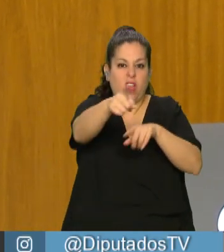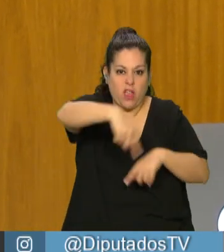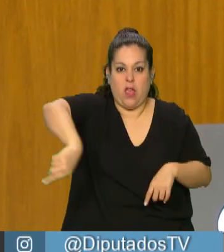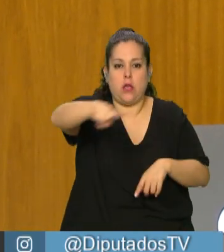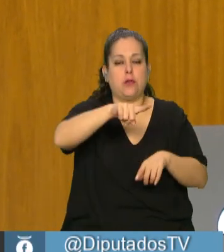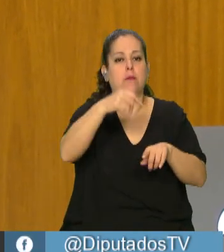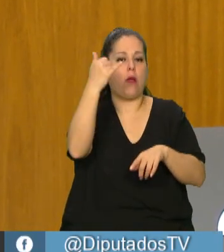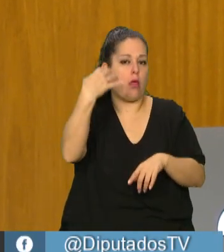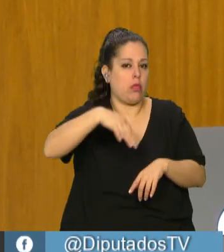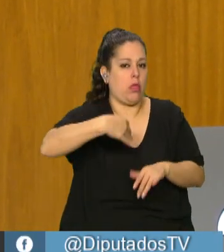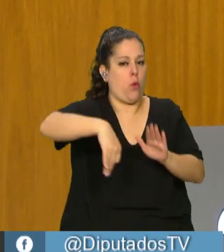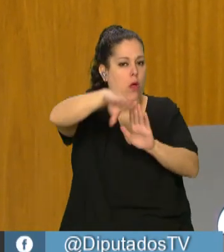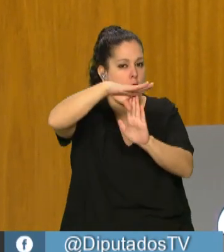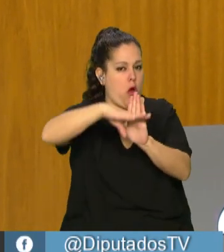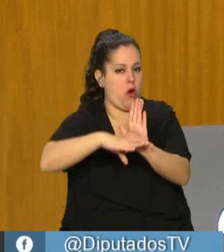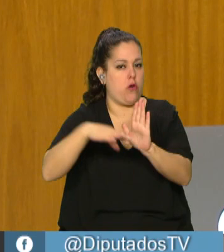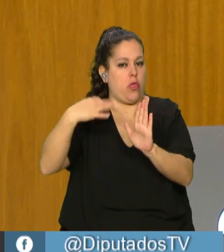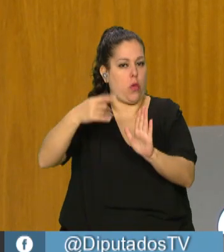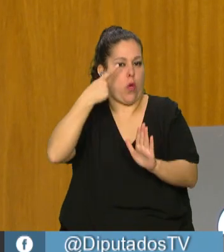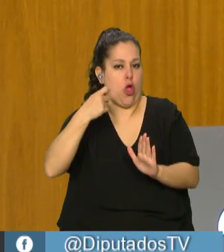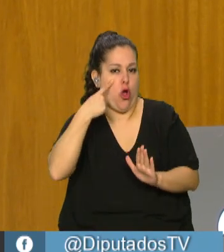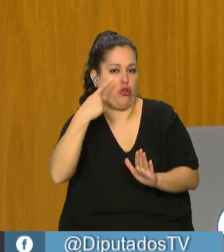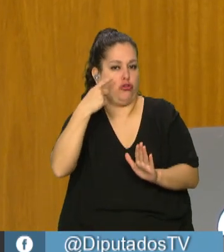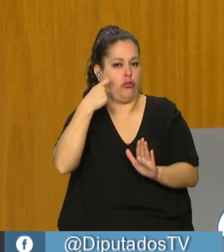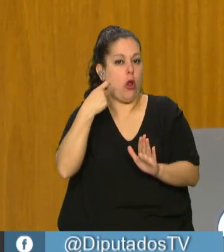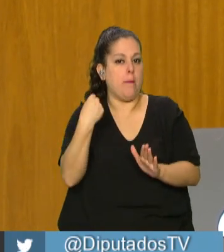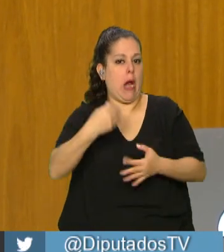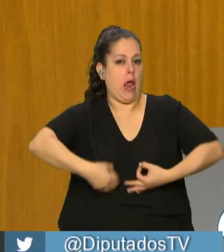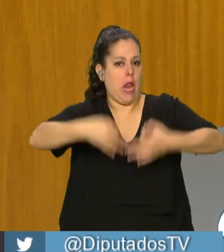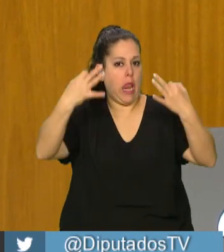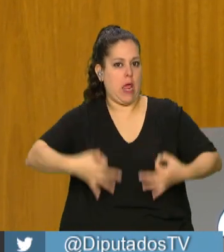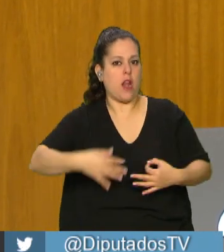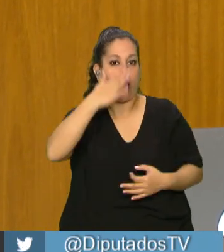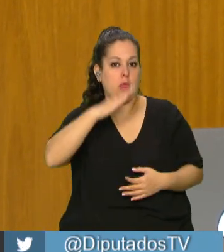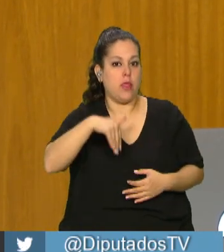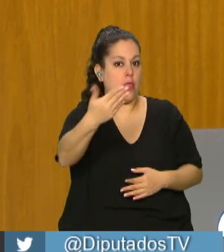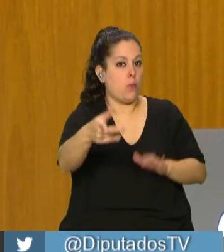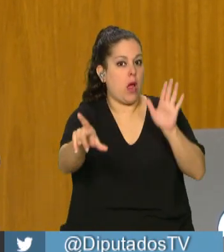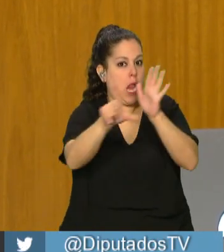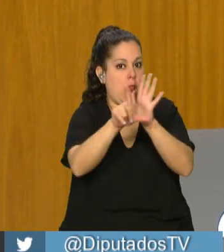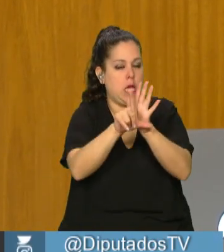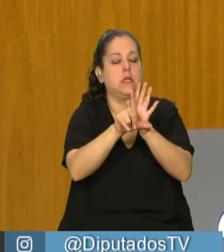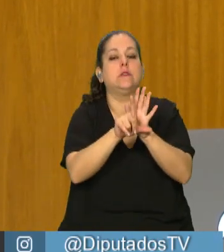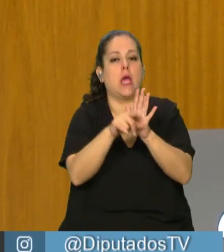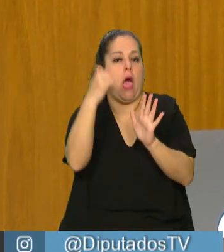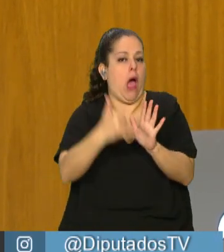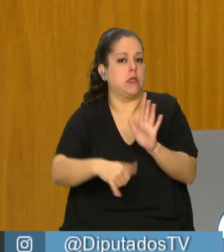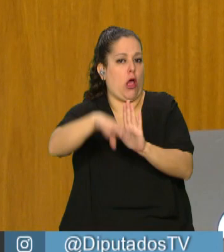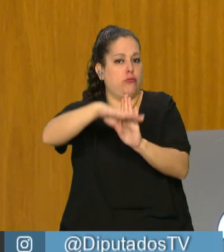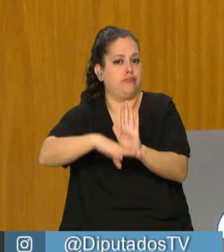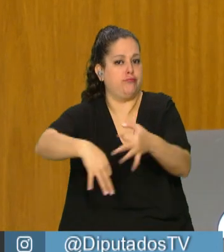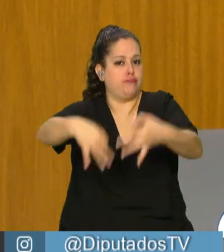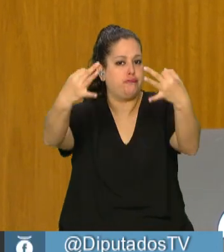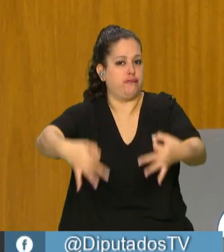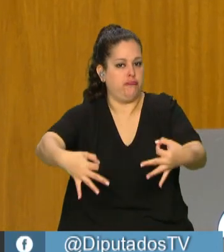tener una supervisión también para que sea legal y luego las leyes tengan, bueno, esa condición